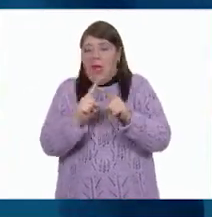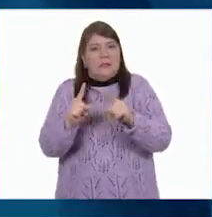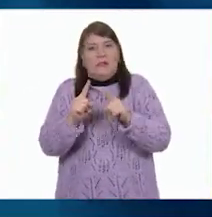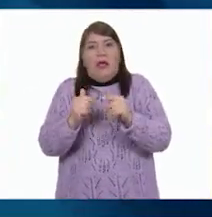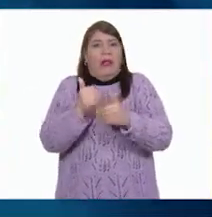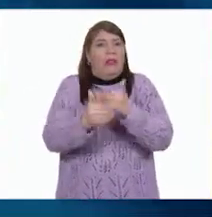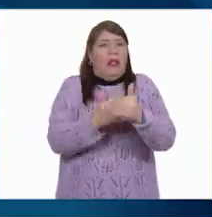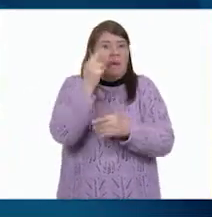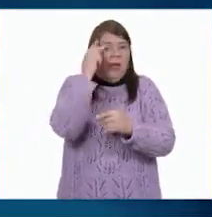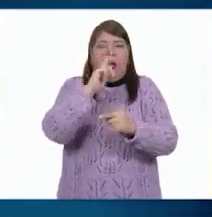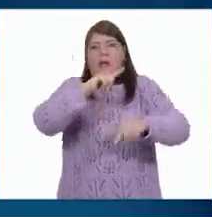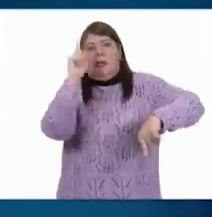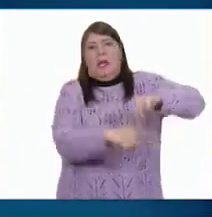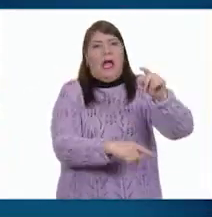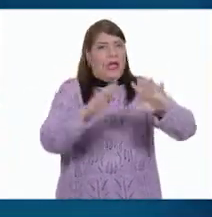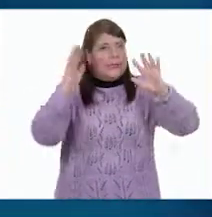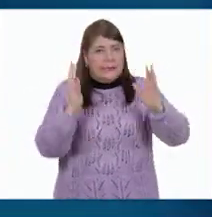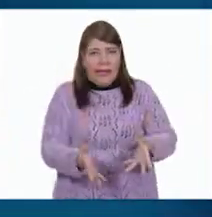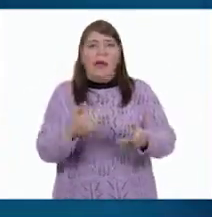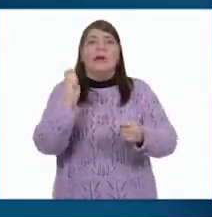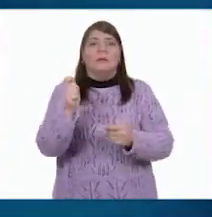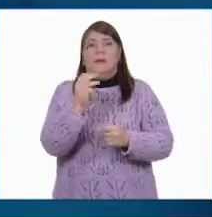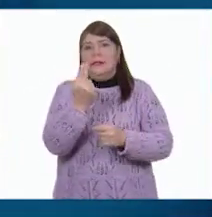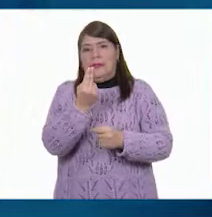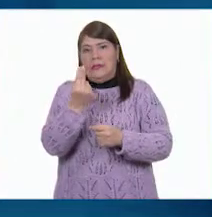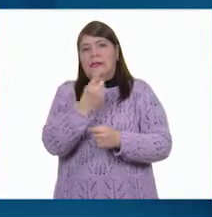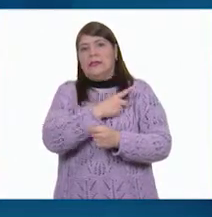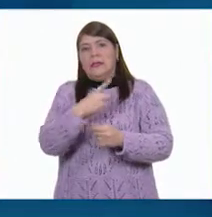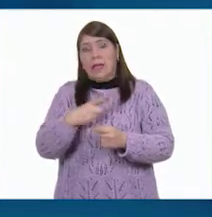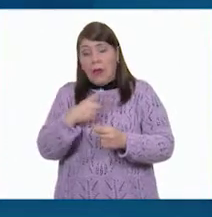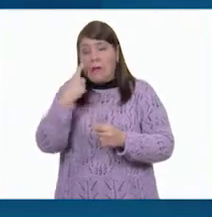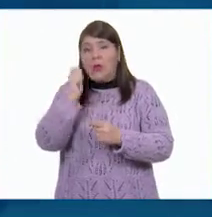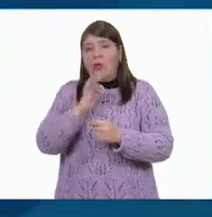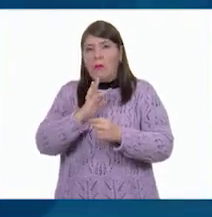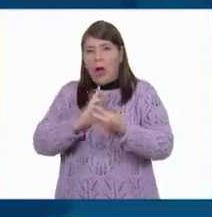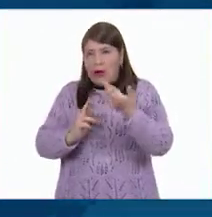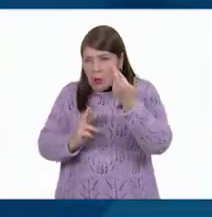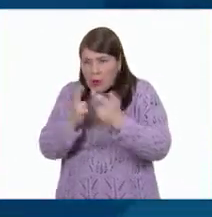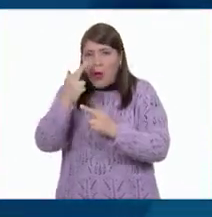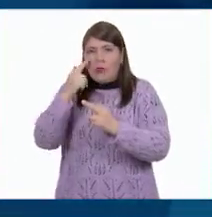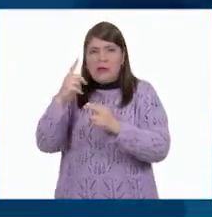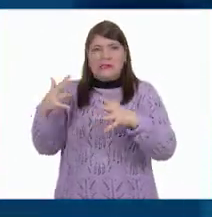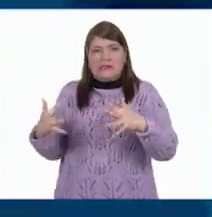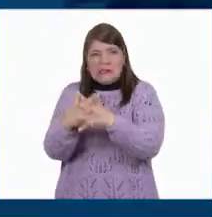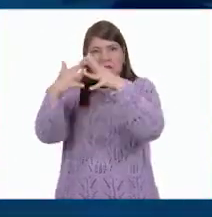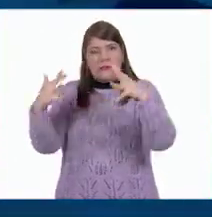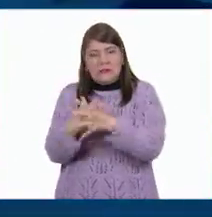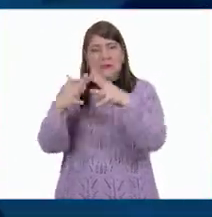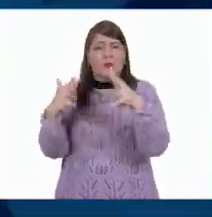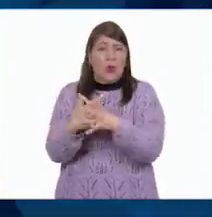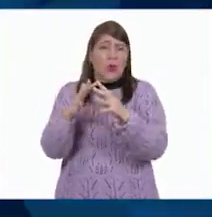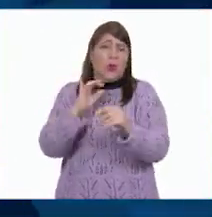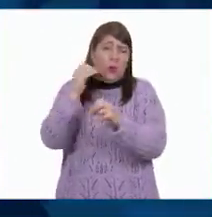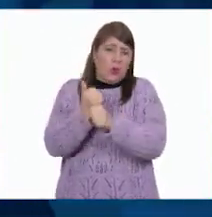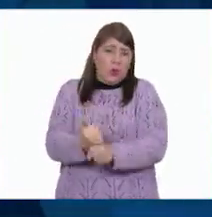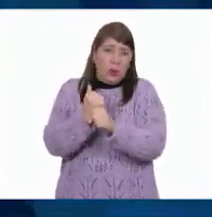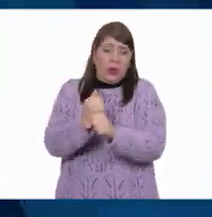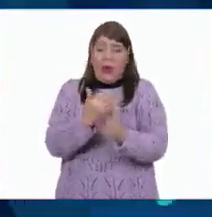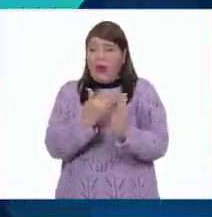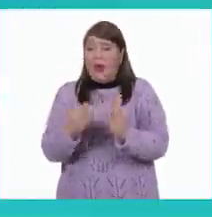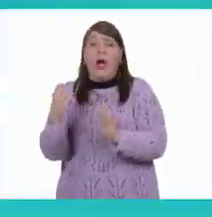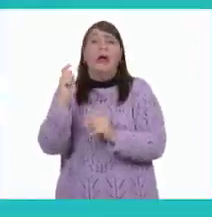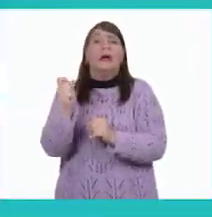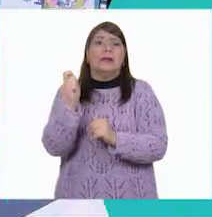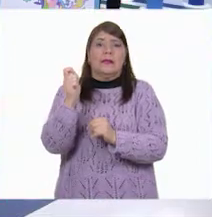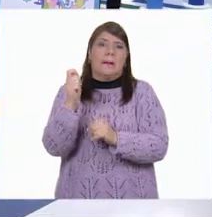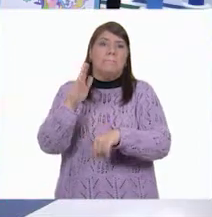progreso porfirianos para adentrarse en una sangrienta lucha que se prolongaría durante más de una década.